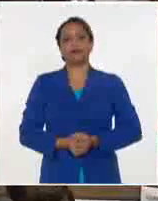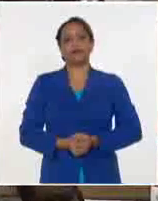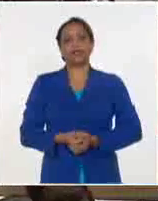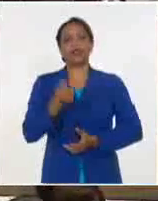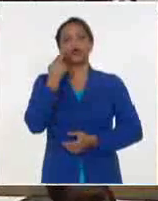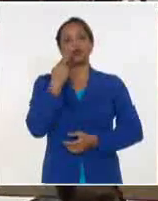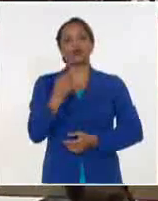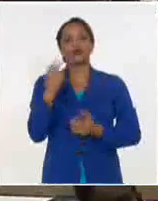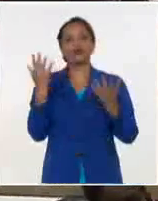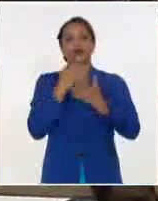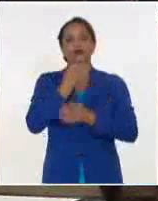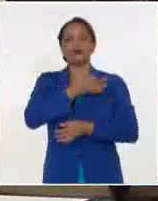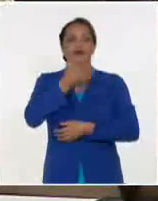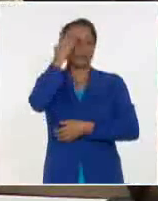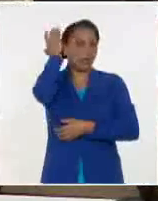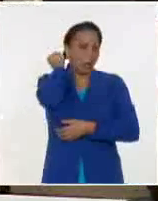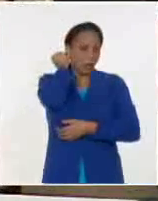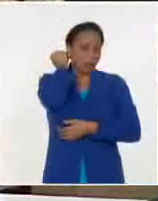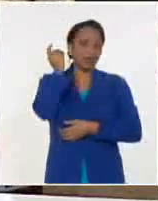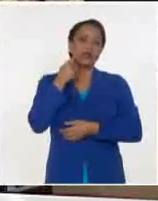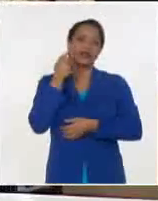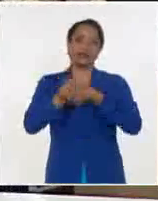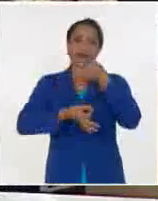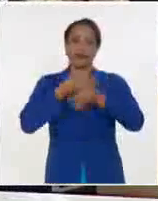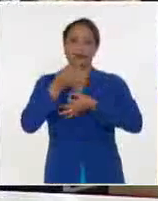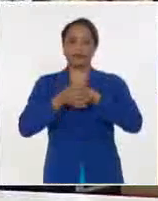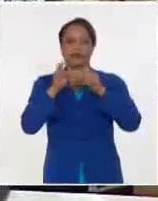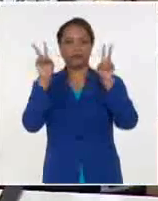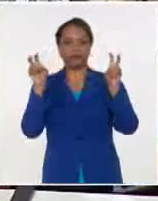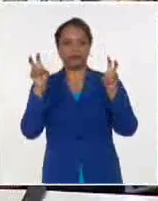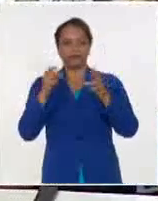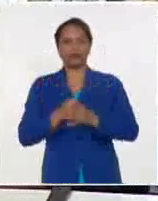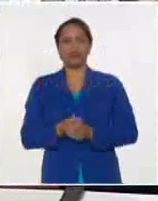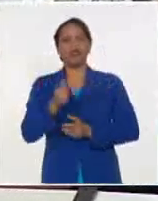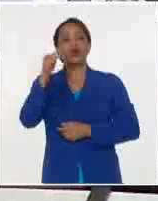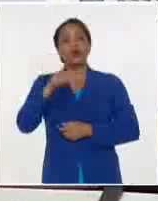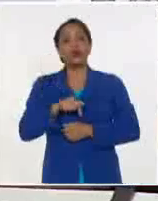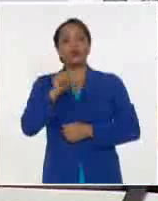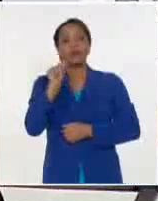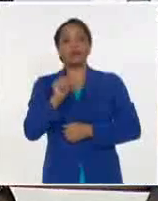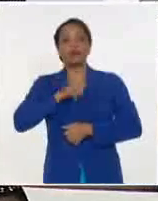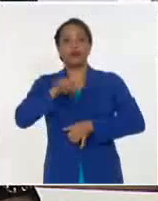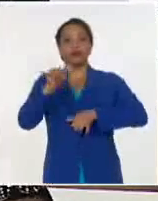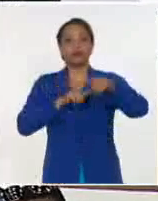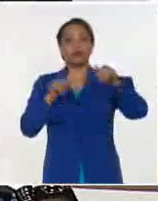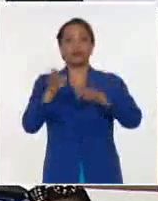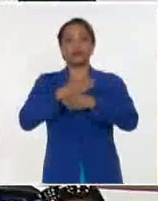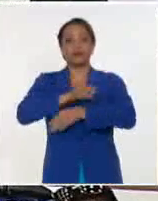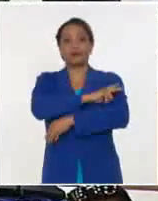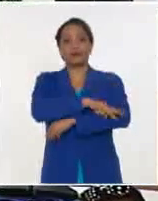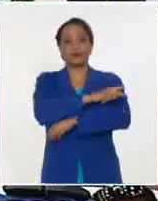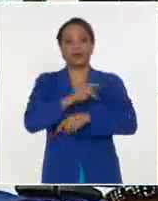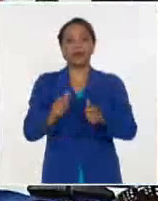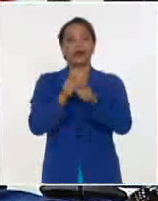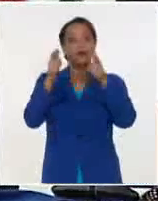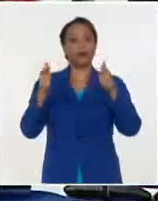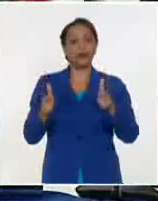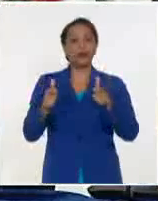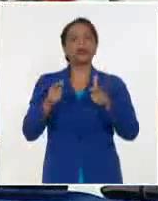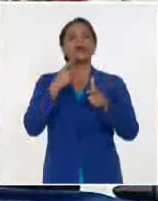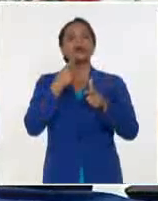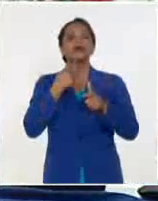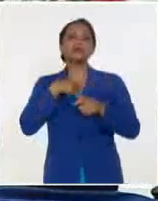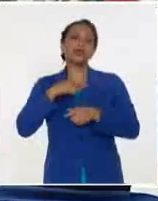general de ejército Raúl Castro Ruz al expresar: hoy los emigrados cubanos, en su aplastante mayoría, lo son por